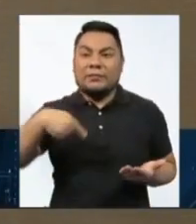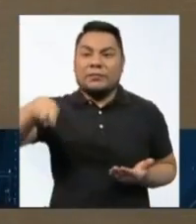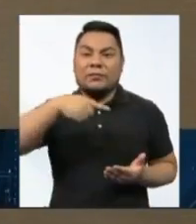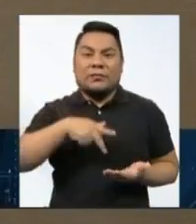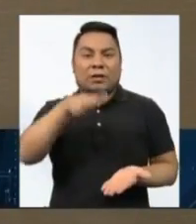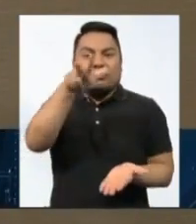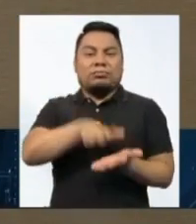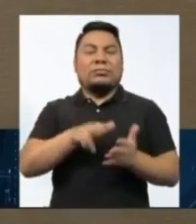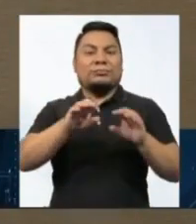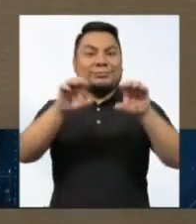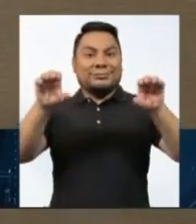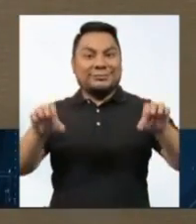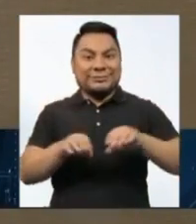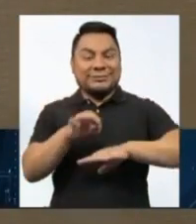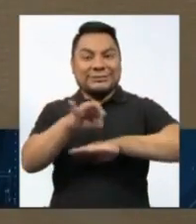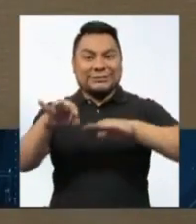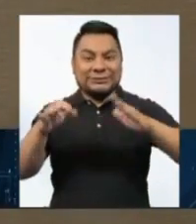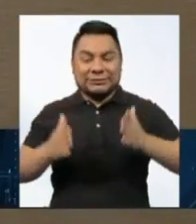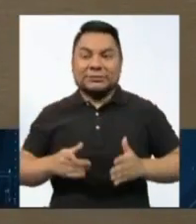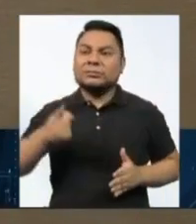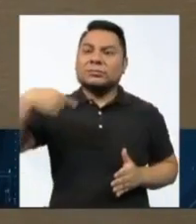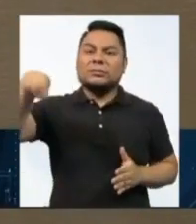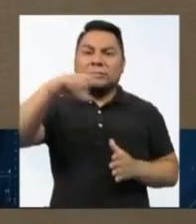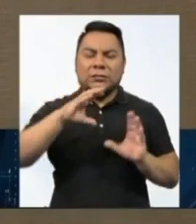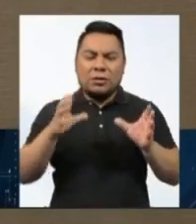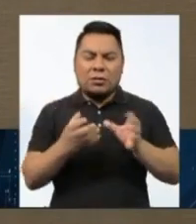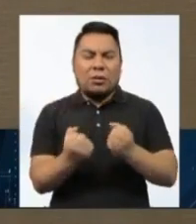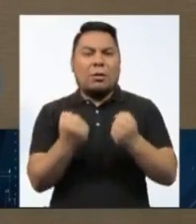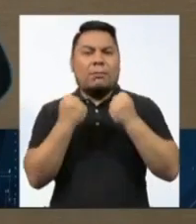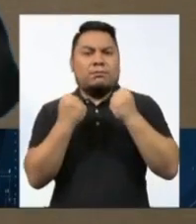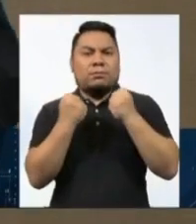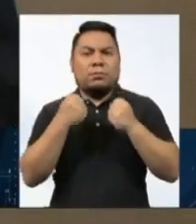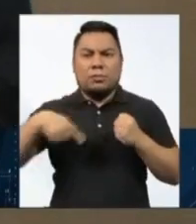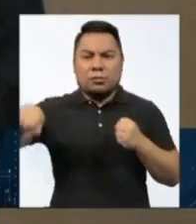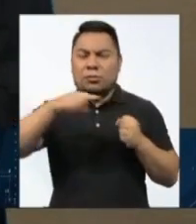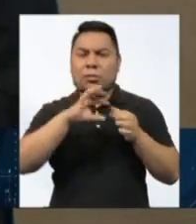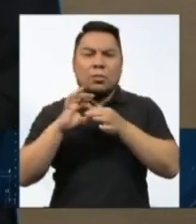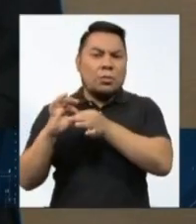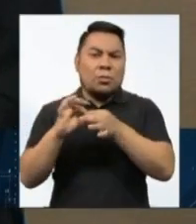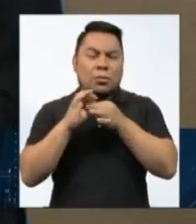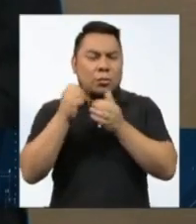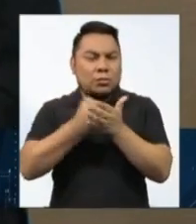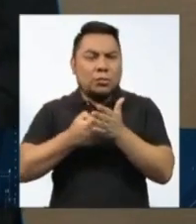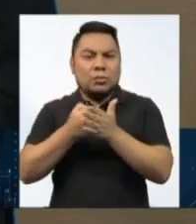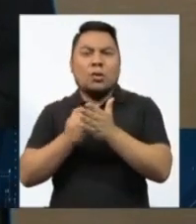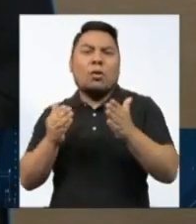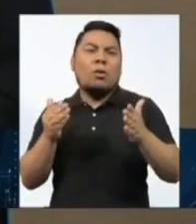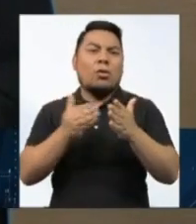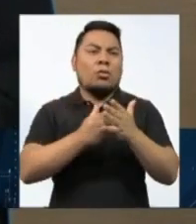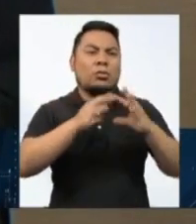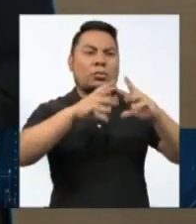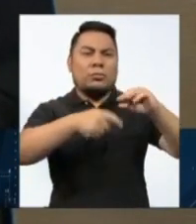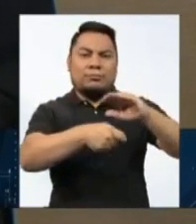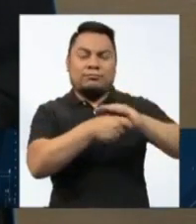agremiados, o sea, es una fuerza poderosa si es que nos alineamos todos para luchar contra la